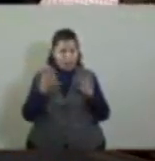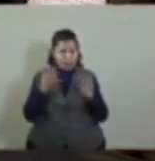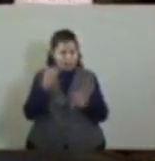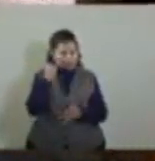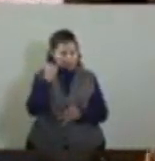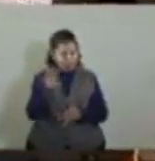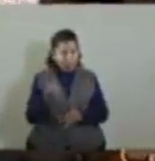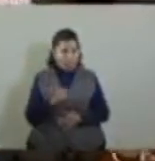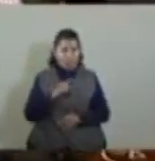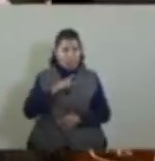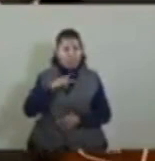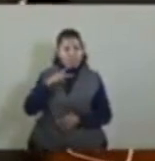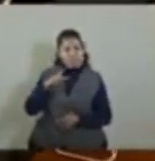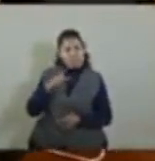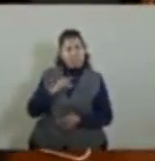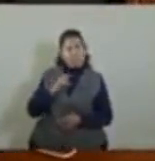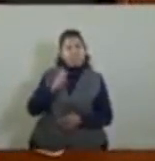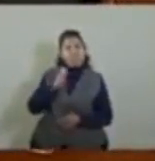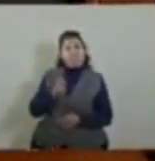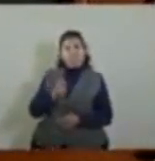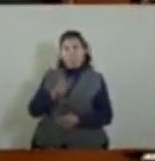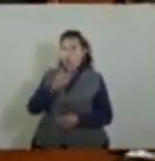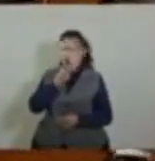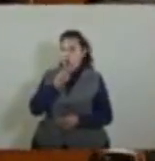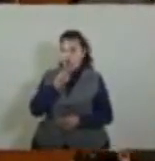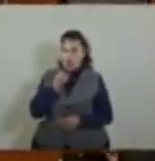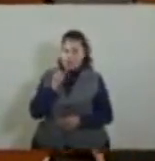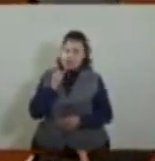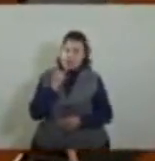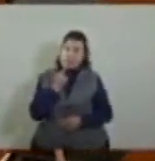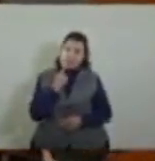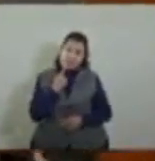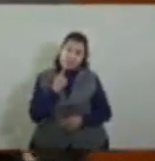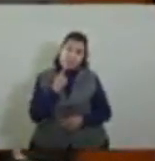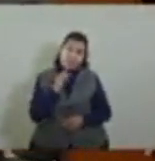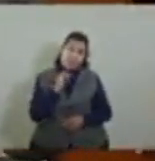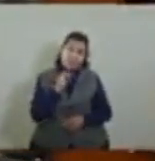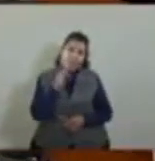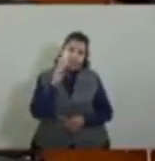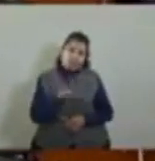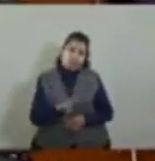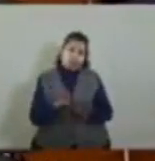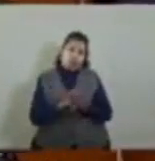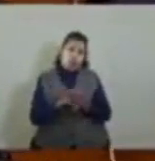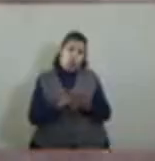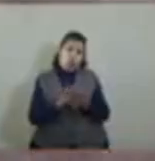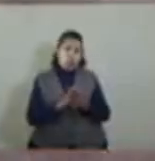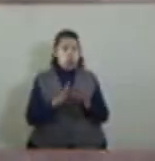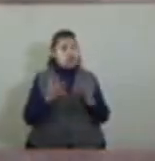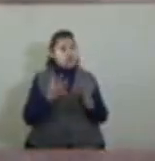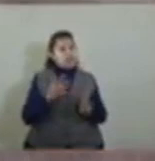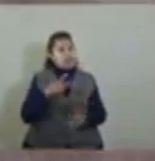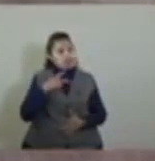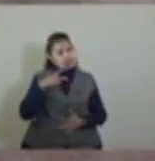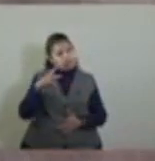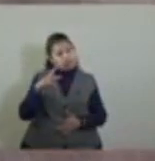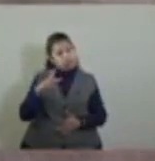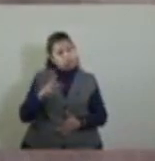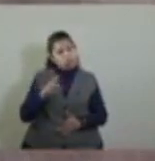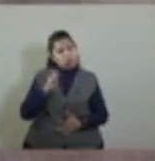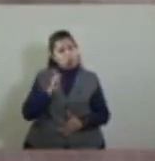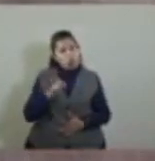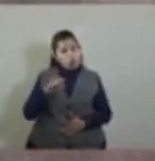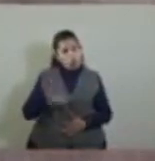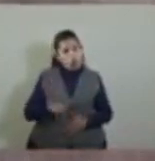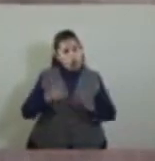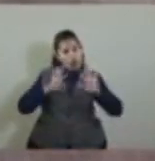hombre estadista que le dio sentido a la actual etapa del país, un hombre que ya lo registró